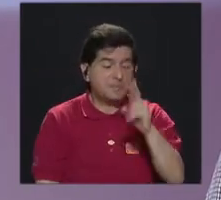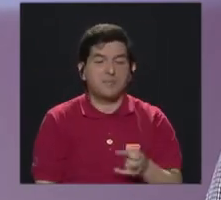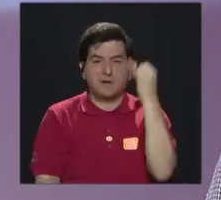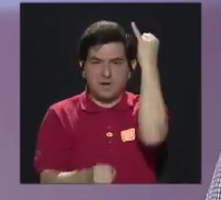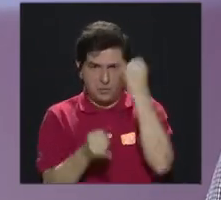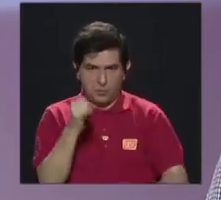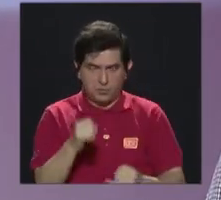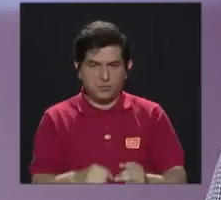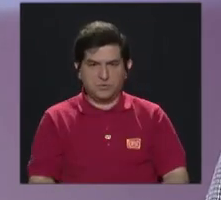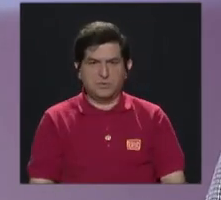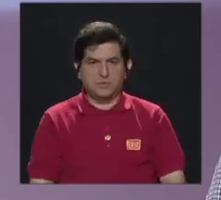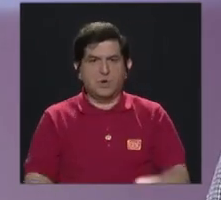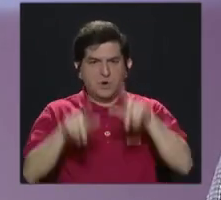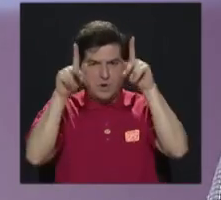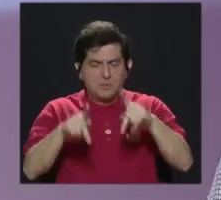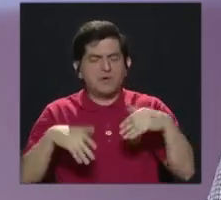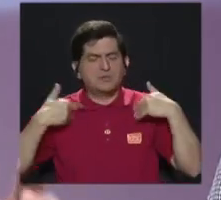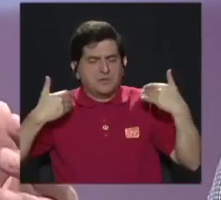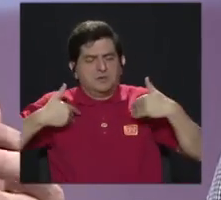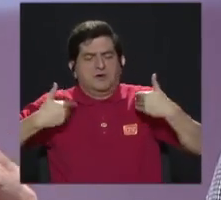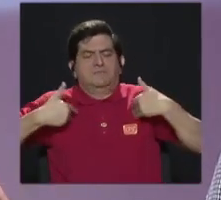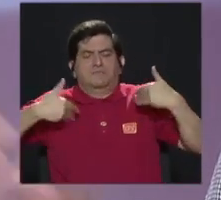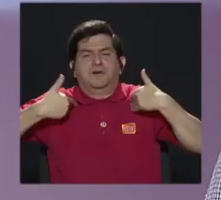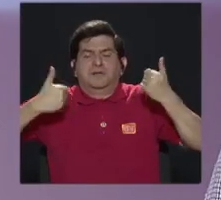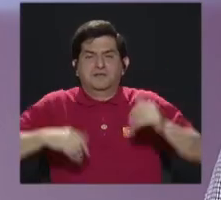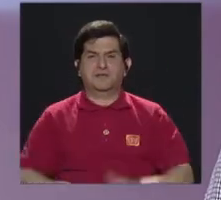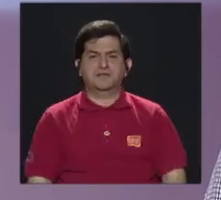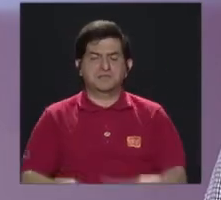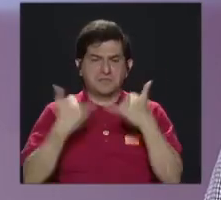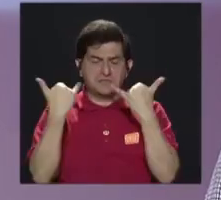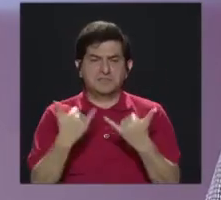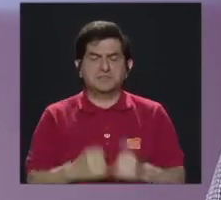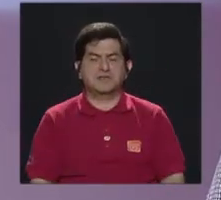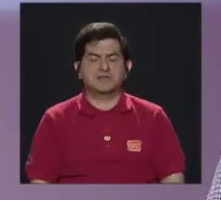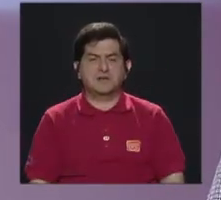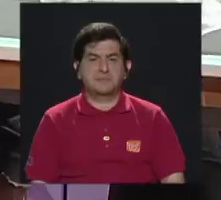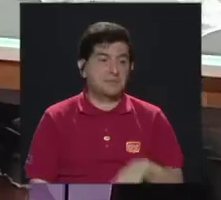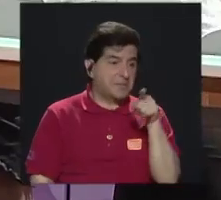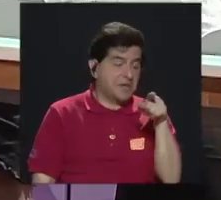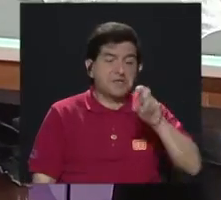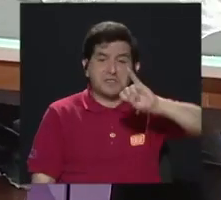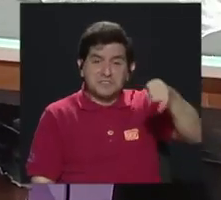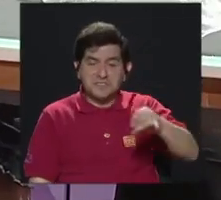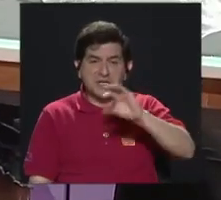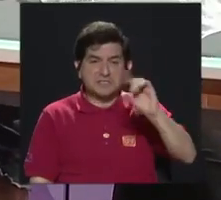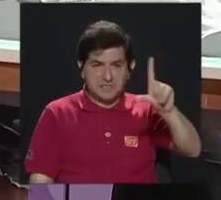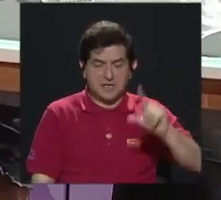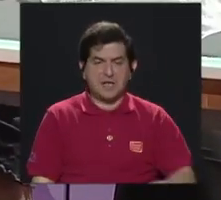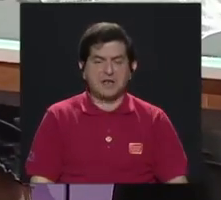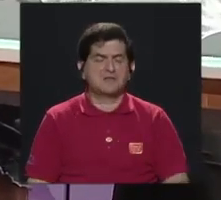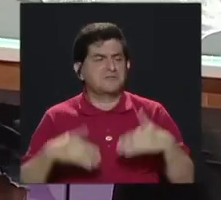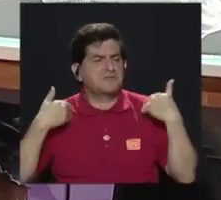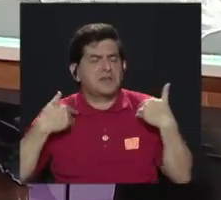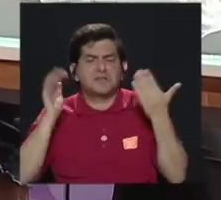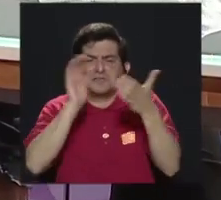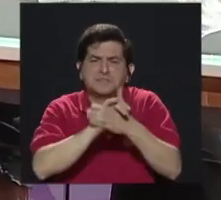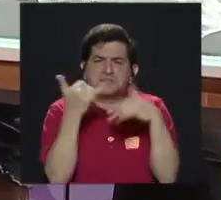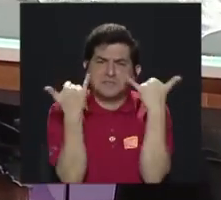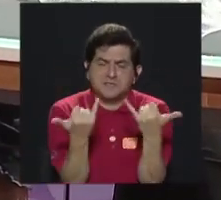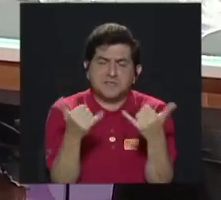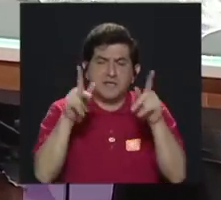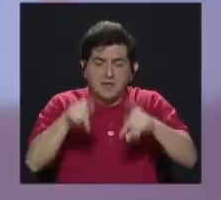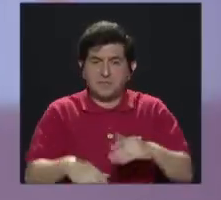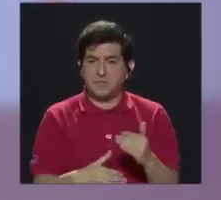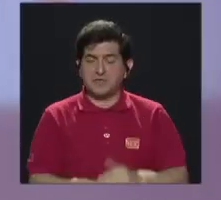último, es como hay gente que está feliz, Jazz y Lalay están felices, ellas se casaron, ellas se quieren. El que no